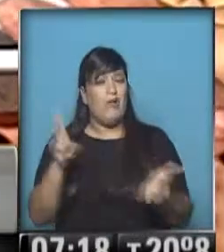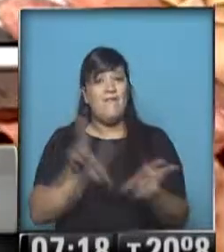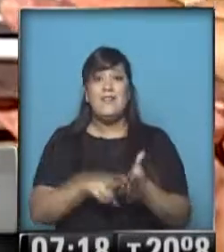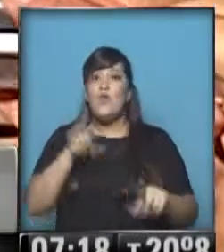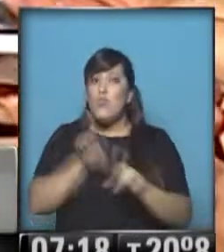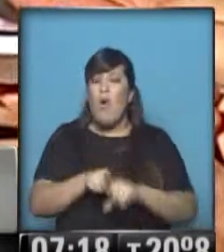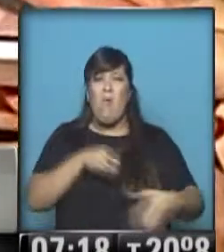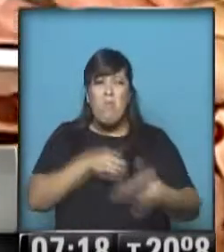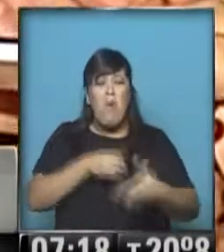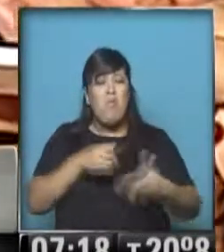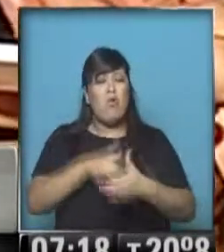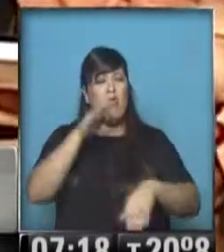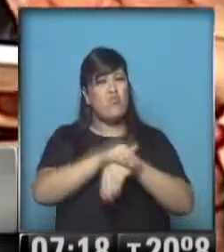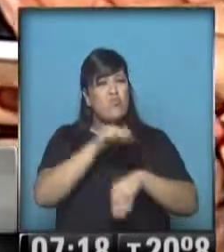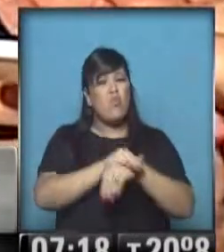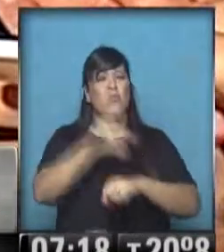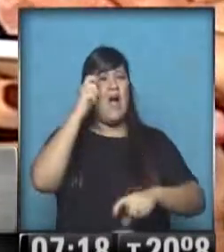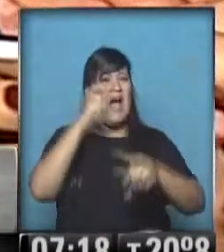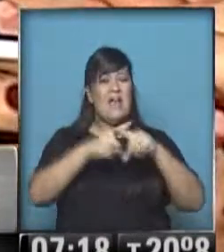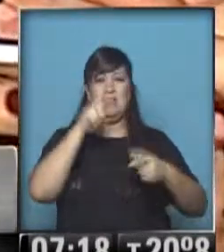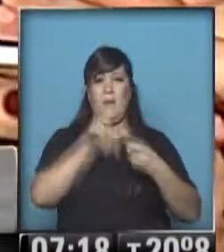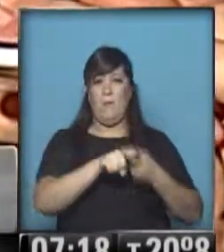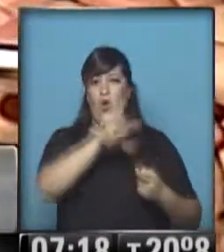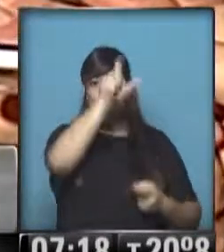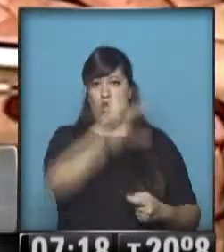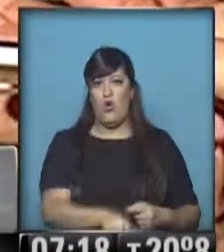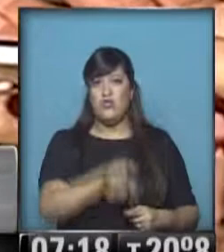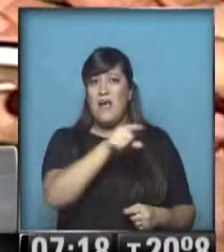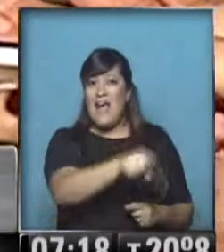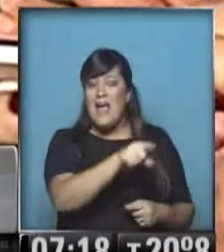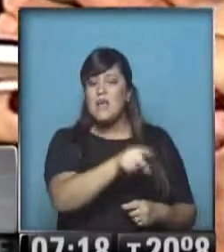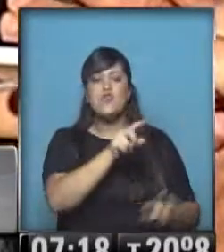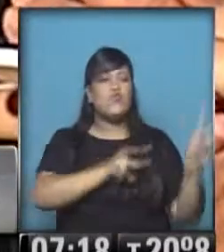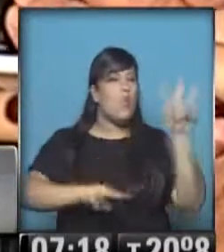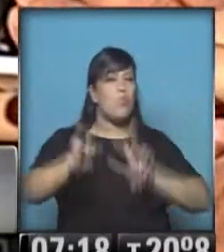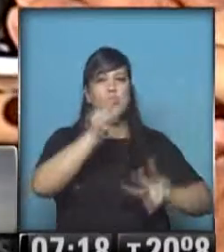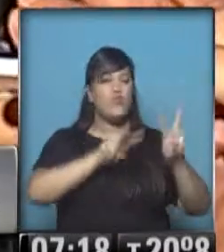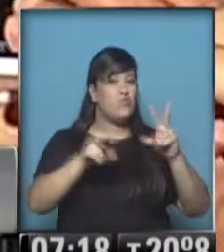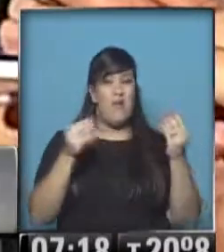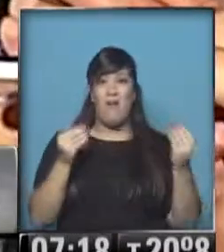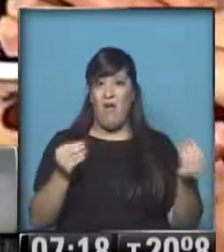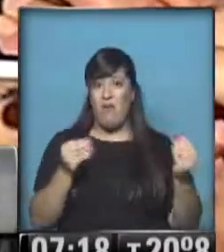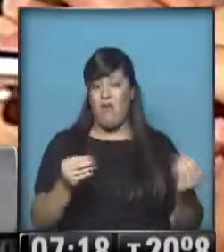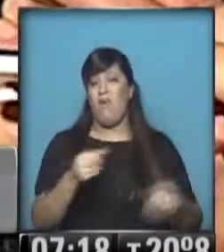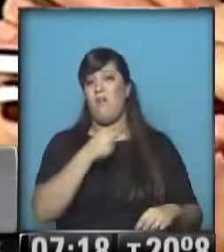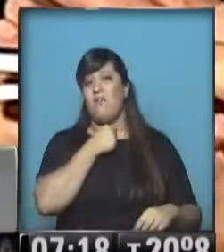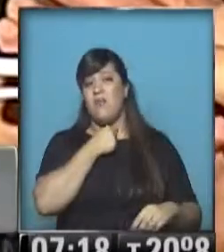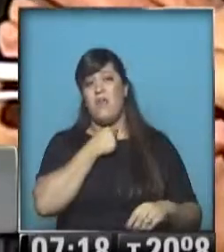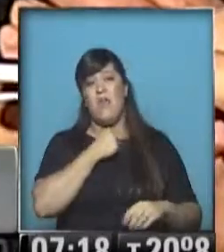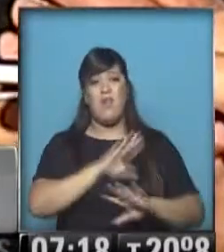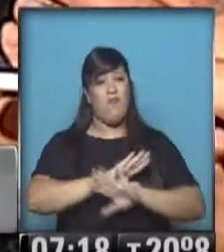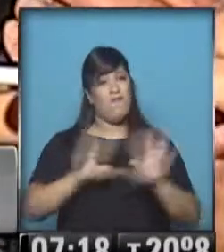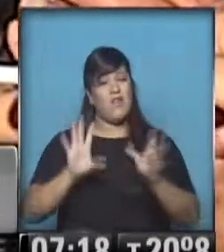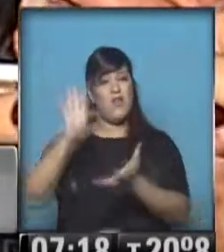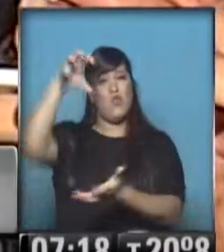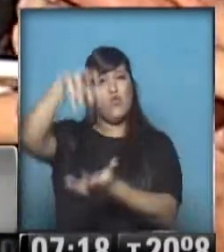trabas permanentes en esta situación donde ella claramente lo que está buscando es sacar la causa del juzgado de